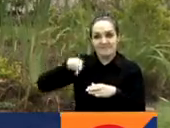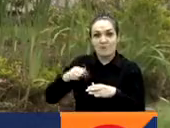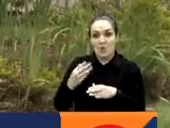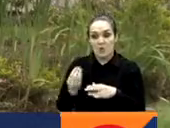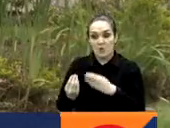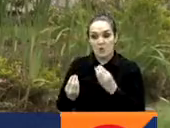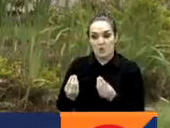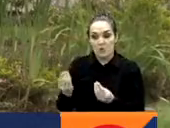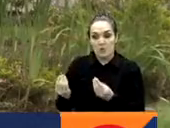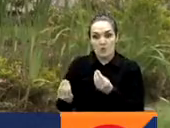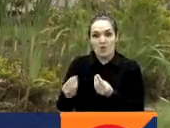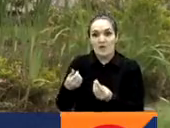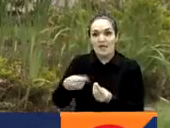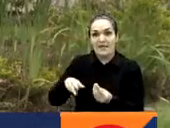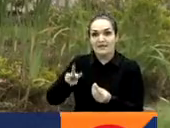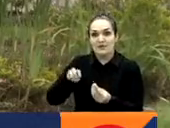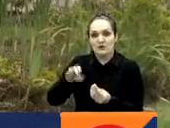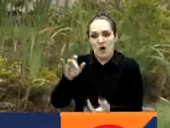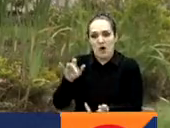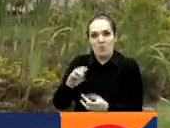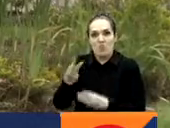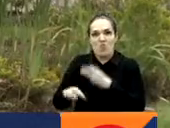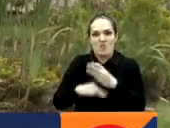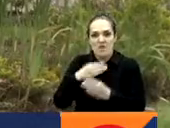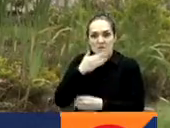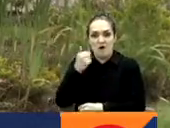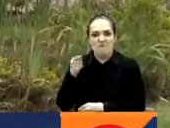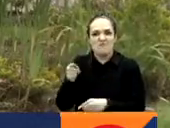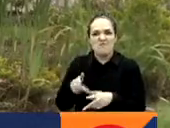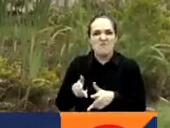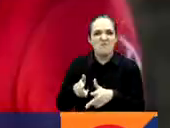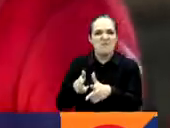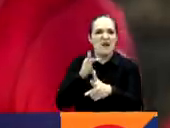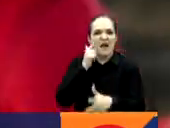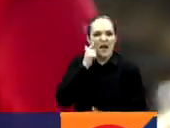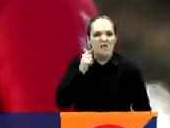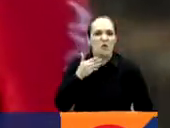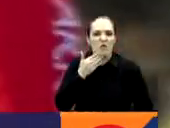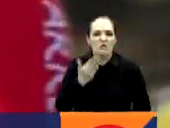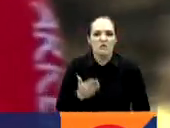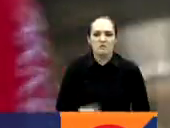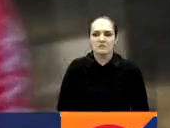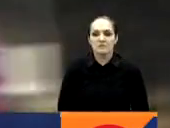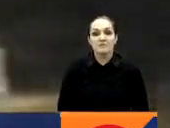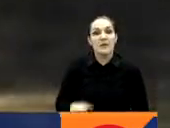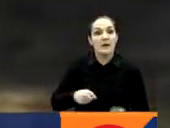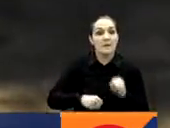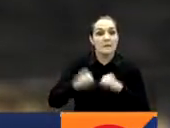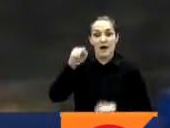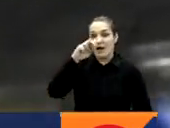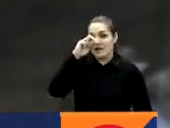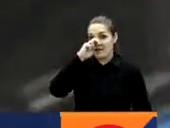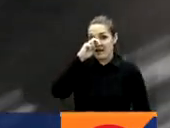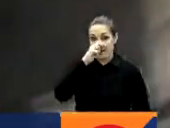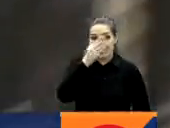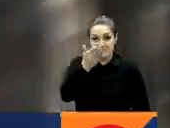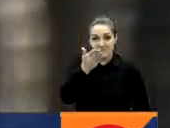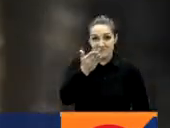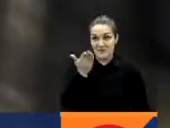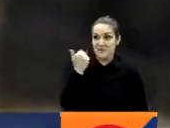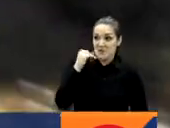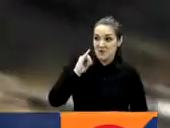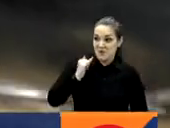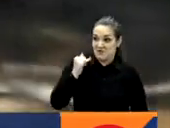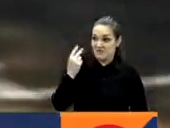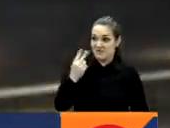World Tour. Y va a tener más rivales, y por qué camino va. Y así como ganó Nairo, ustedes que lo acompañaron desde el jueves también